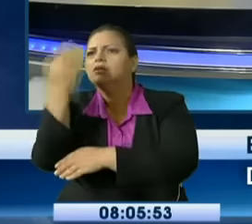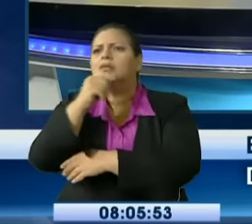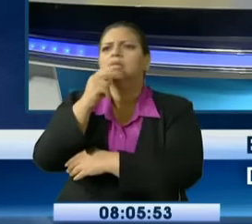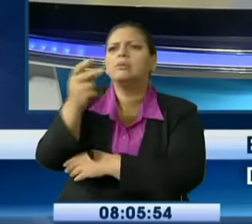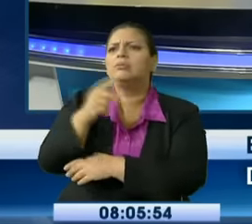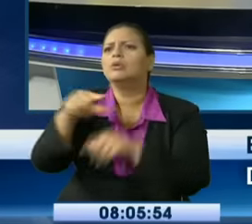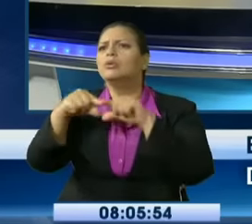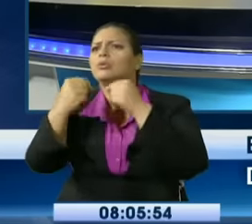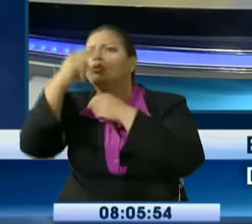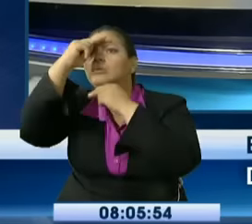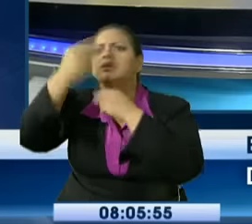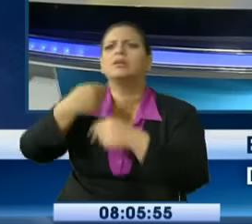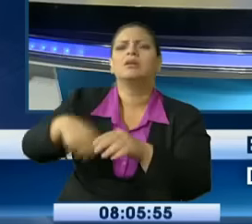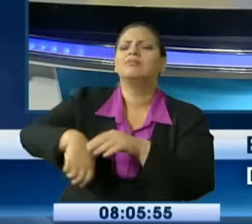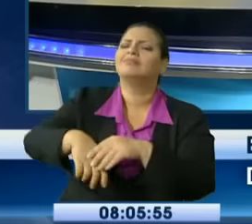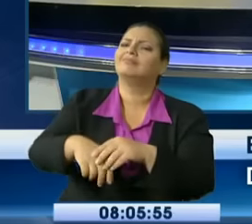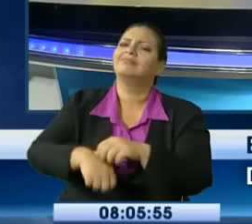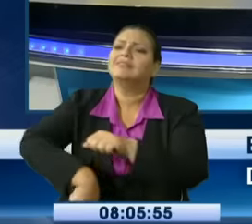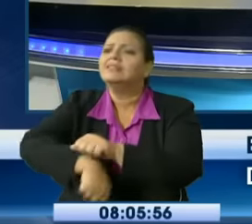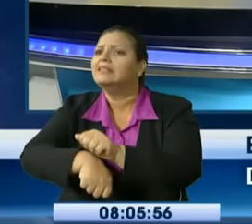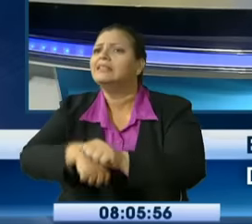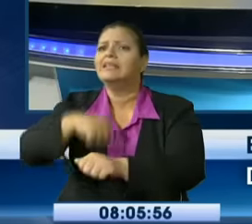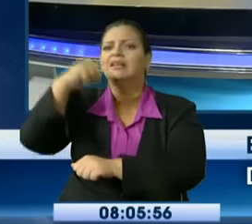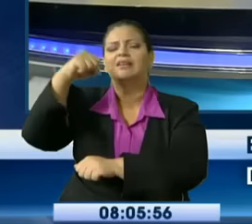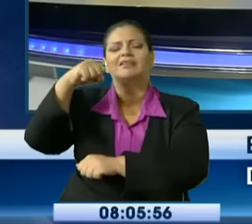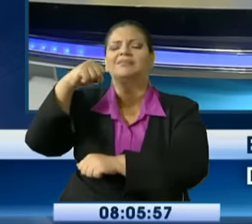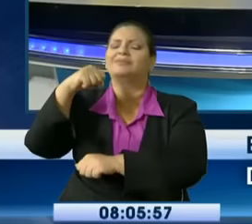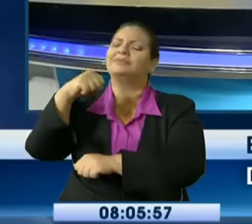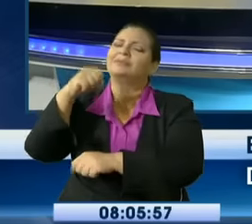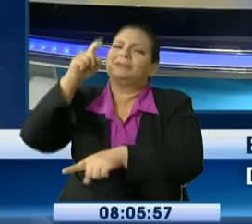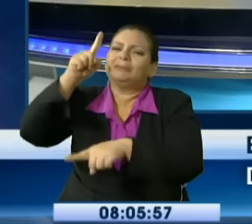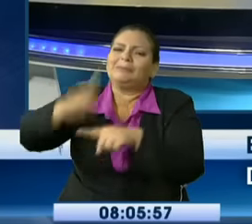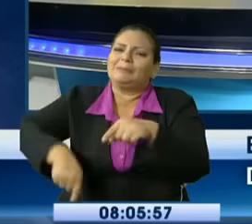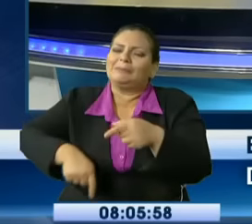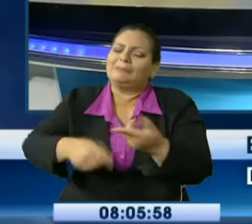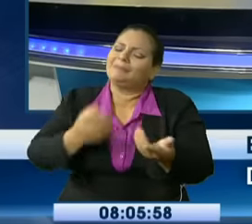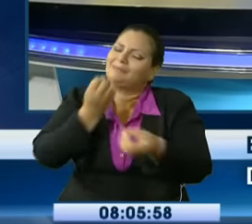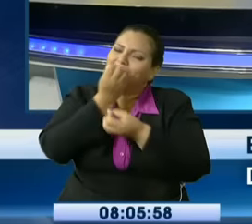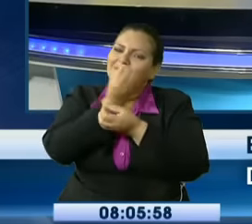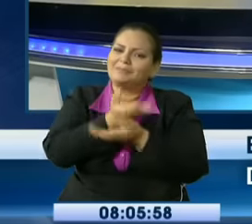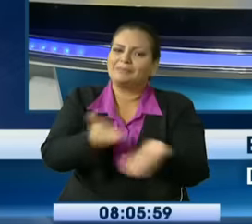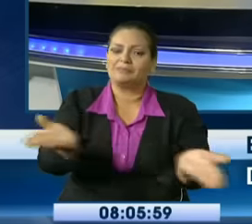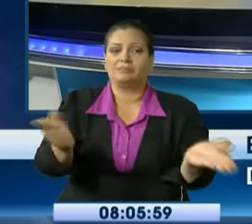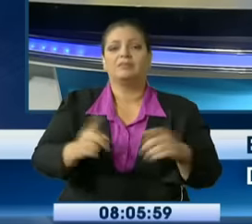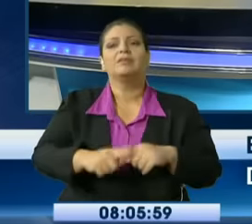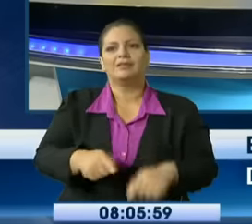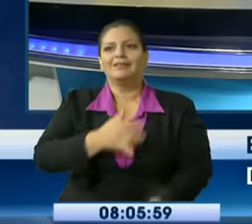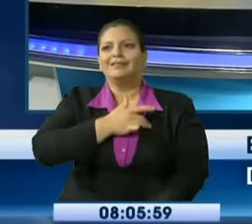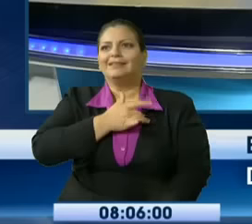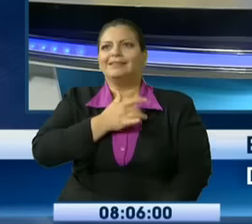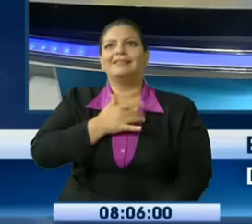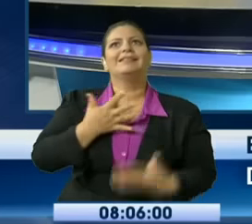equipo de la noticia, obviamente. Claro. Vamos a la cabeza con 6 puntos, Enrique.